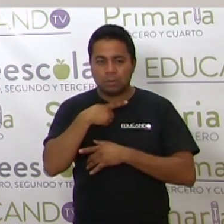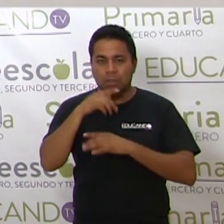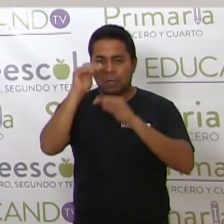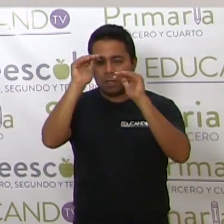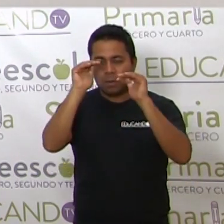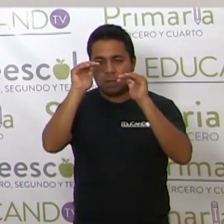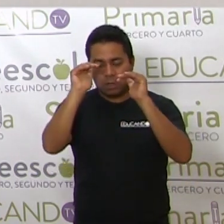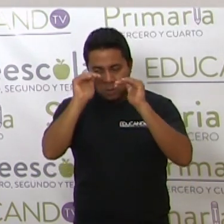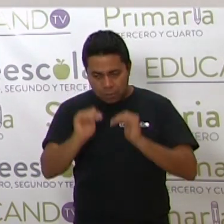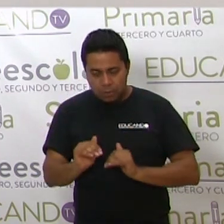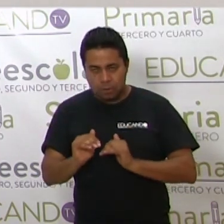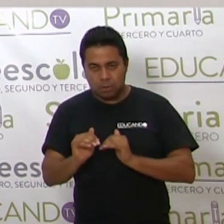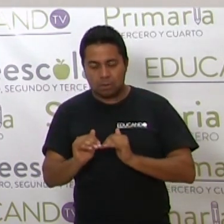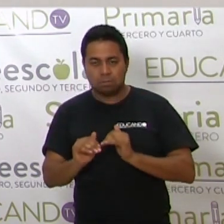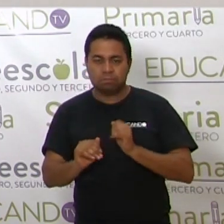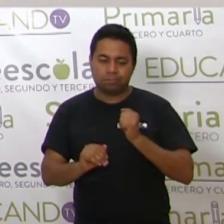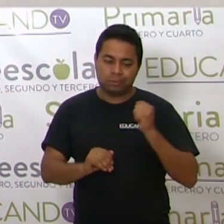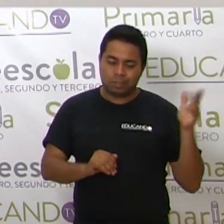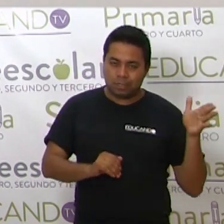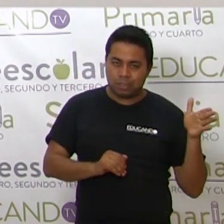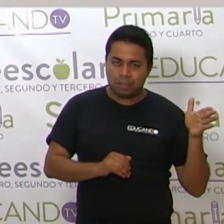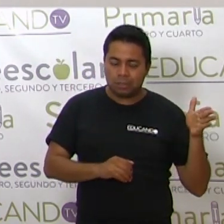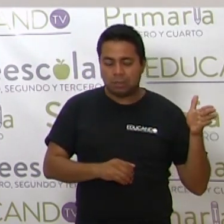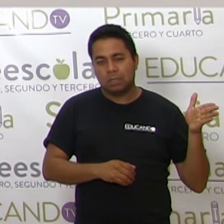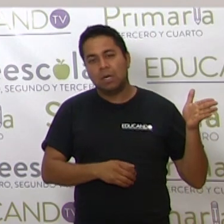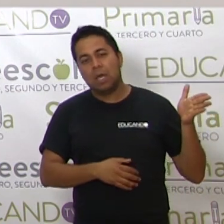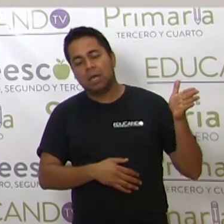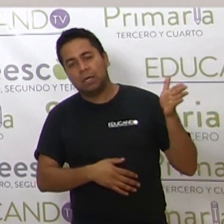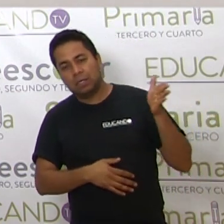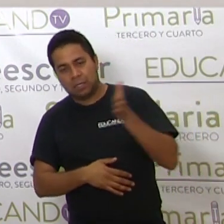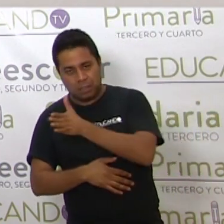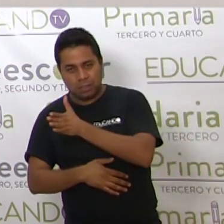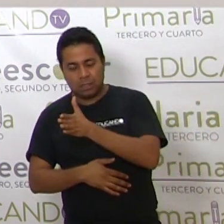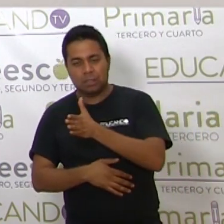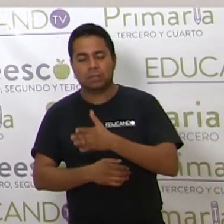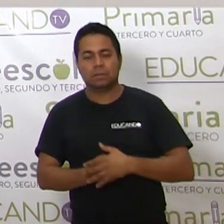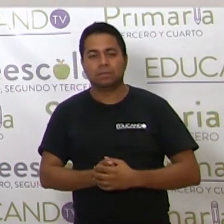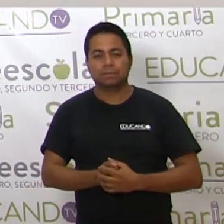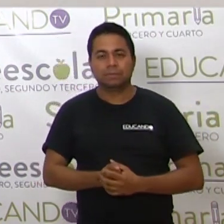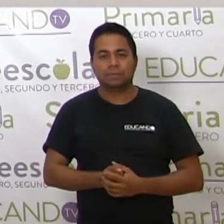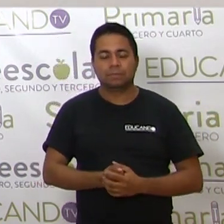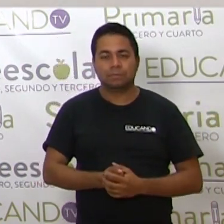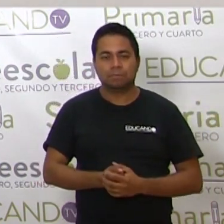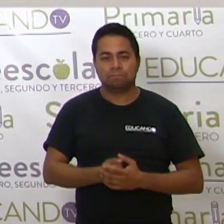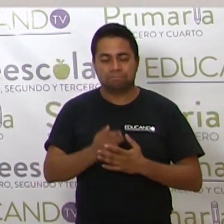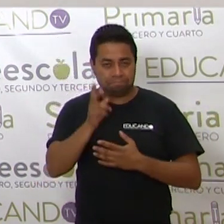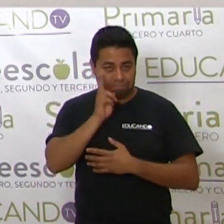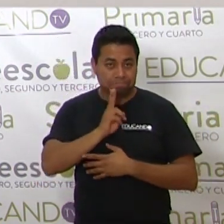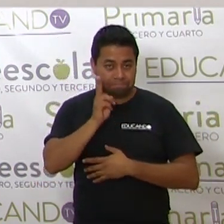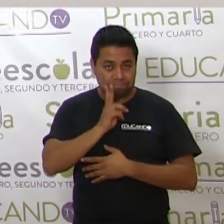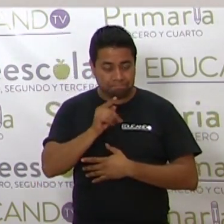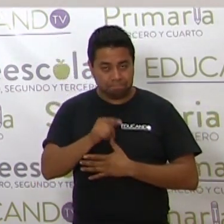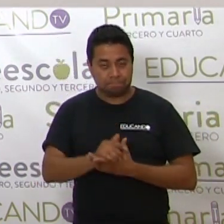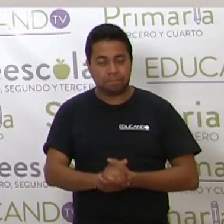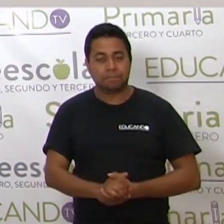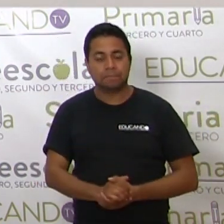abajo y de izquierda derecha lo hacemos